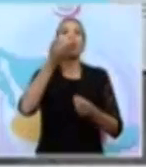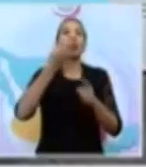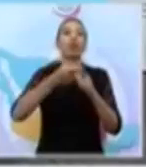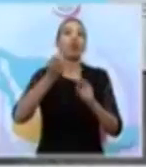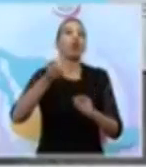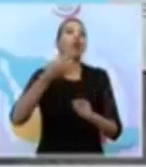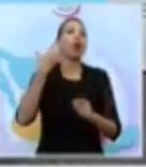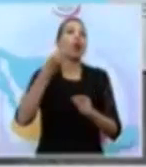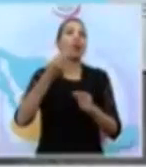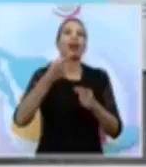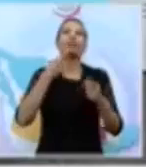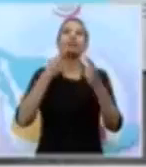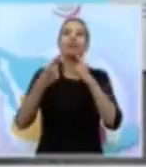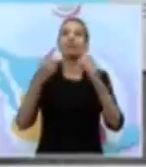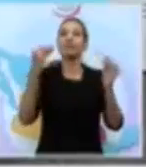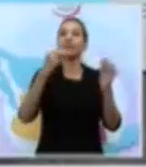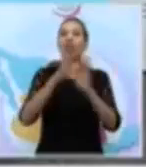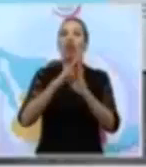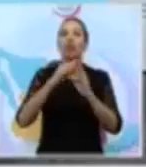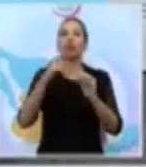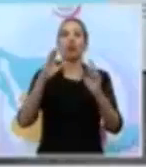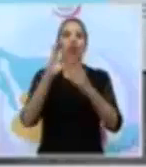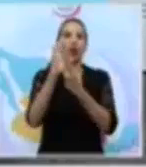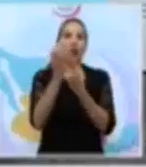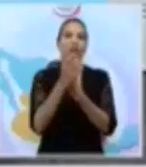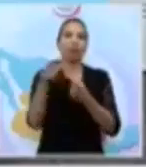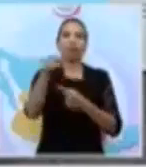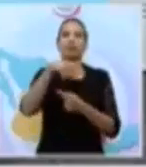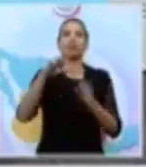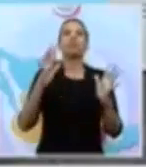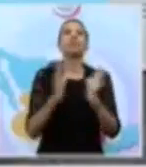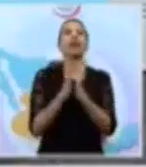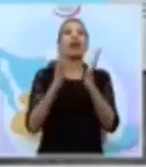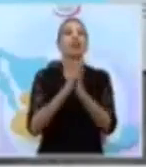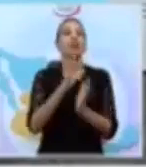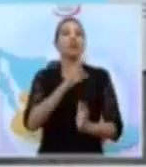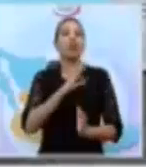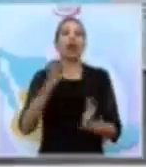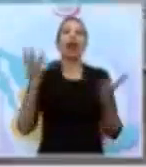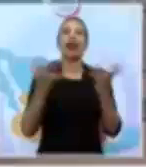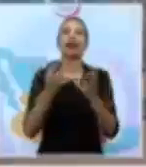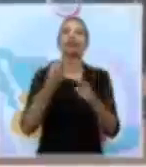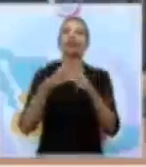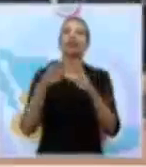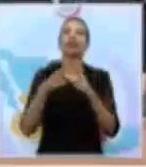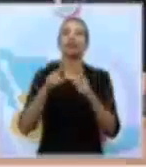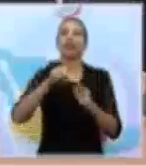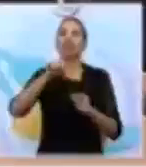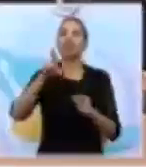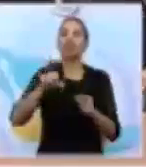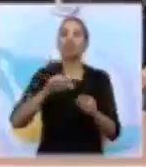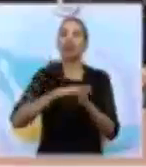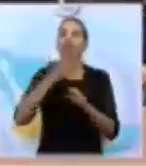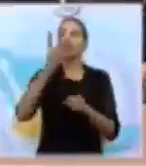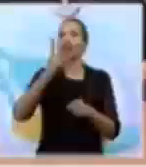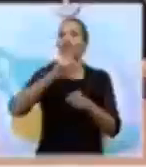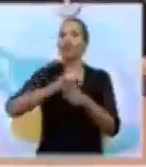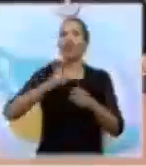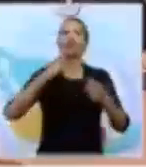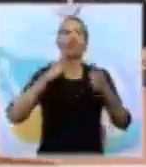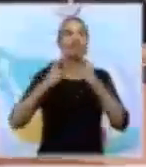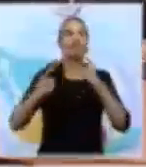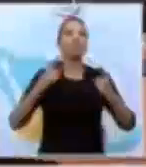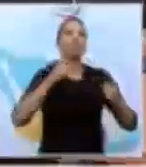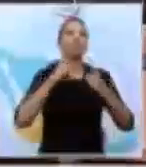conferencia que las comisiones participantes podrán generar después de estos 3 días de